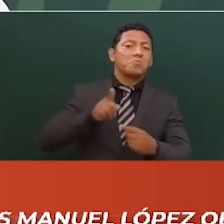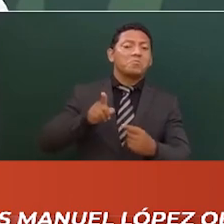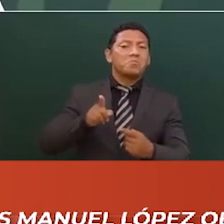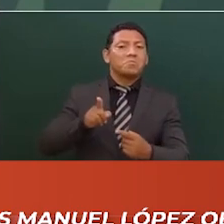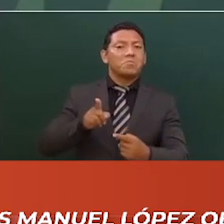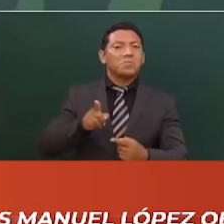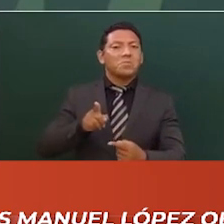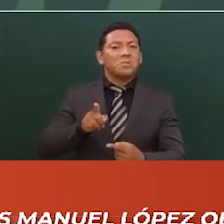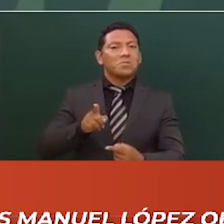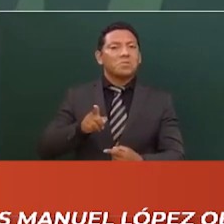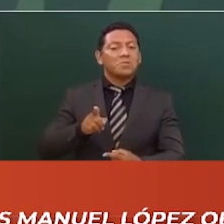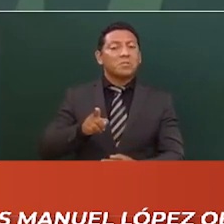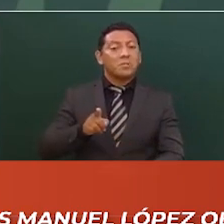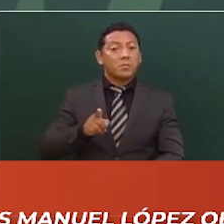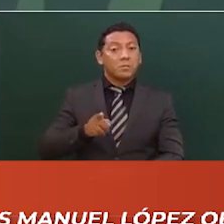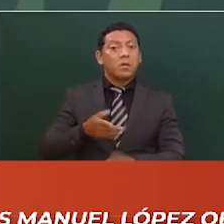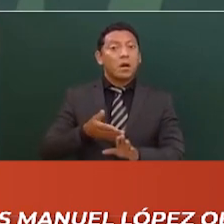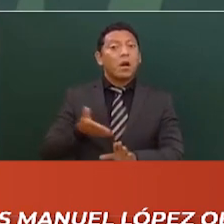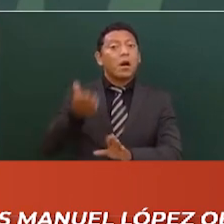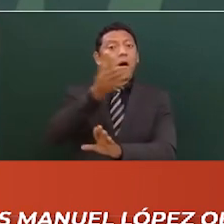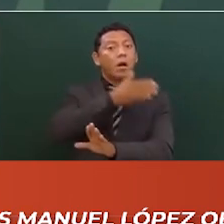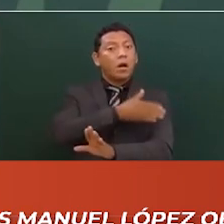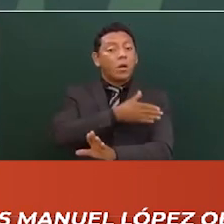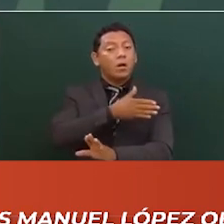Los que antes